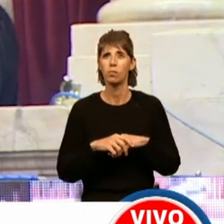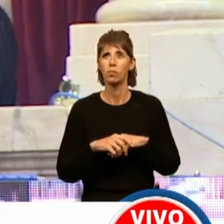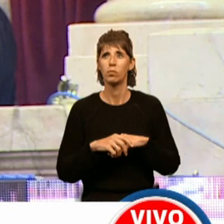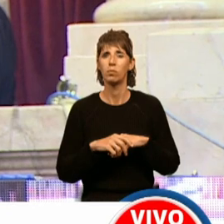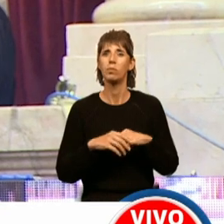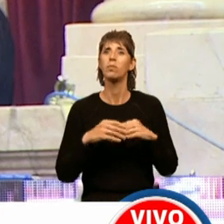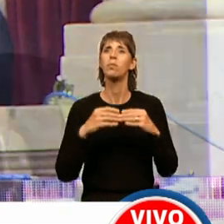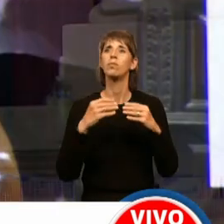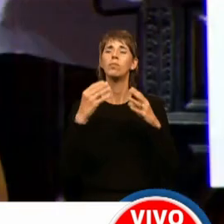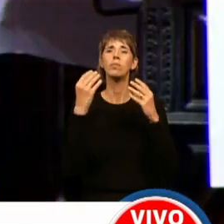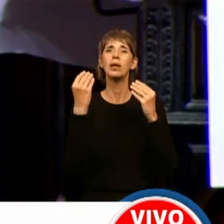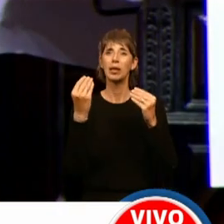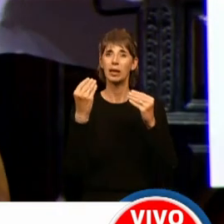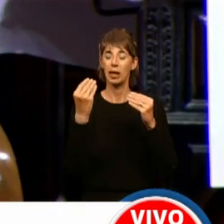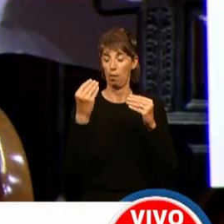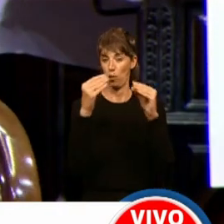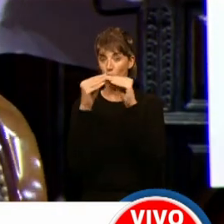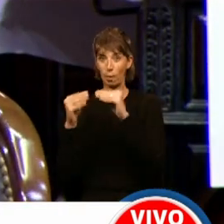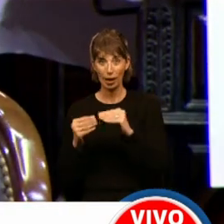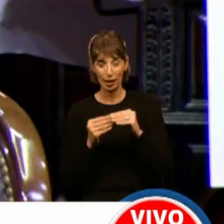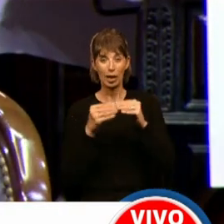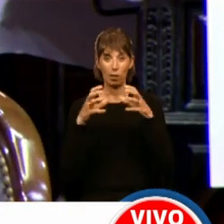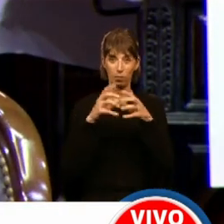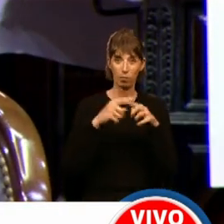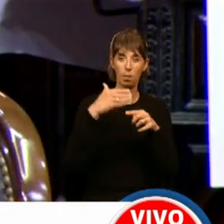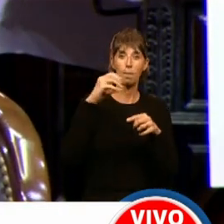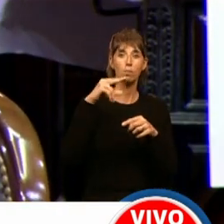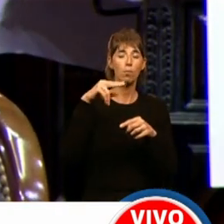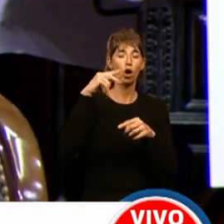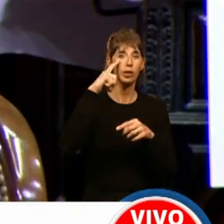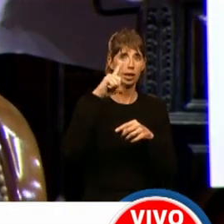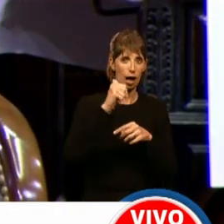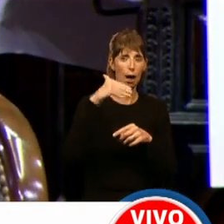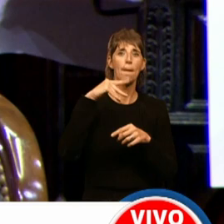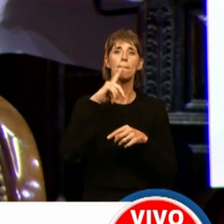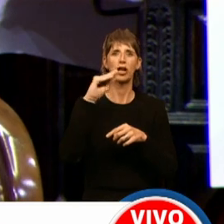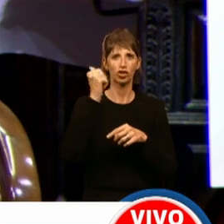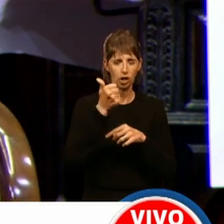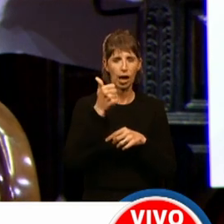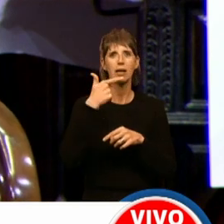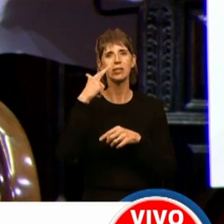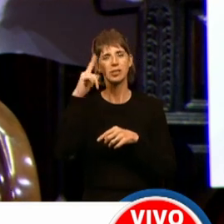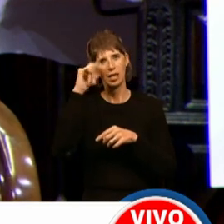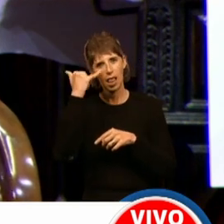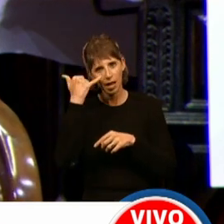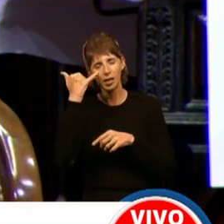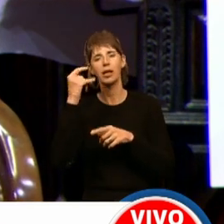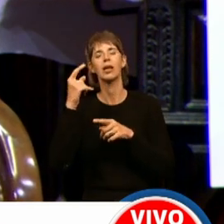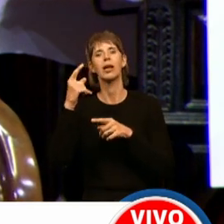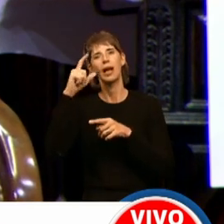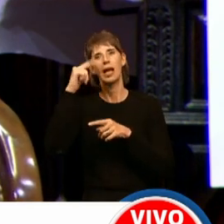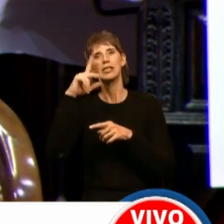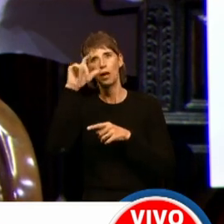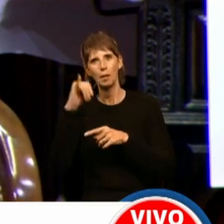las intervenciones de mi compañera de bancada tanto mónica macha man es así ley gabriela estévez la